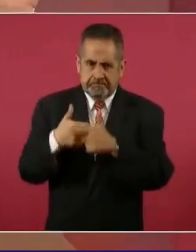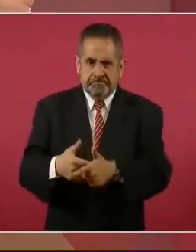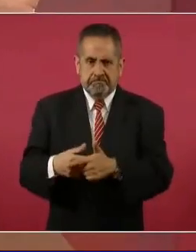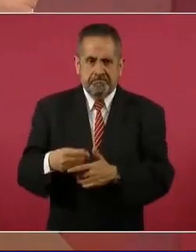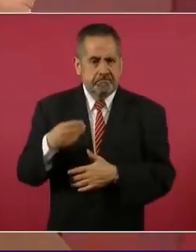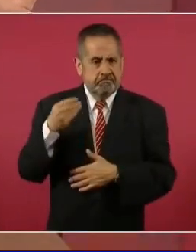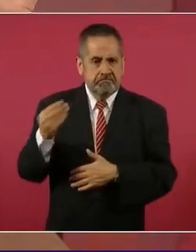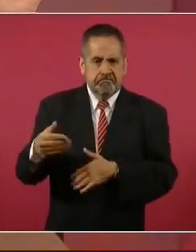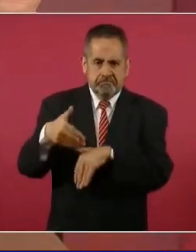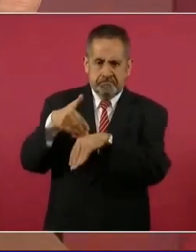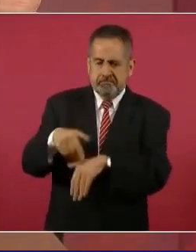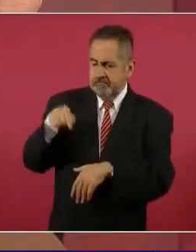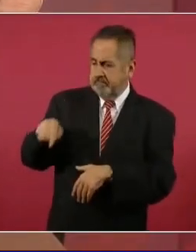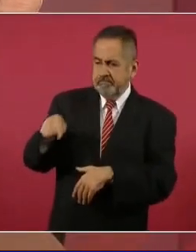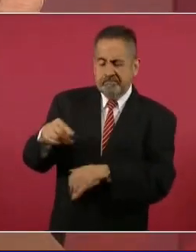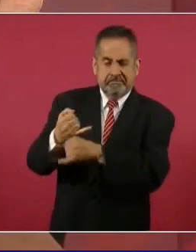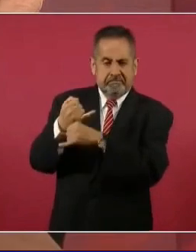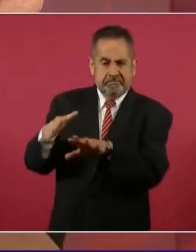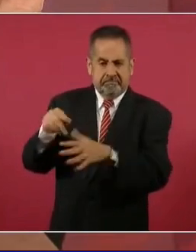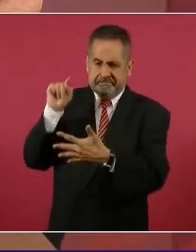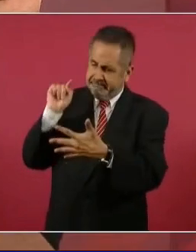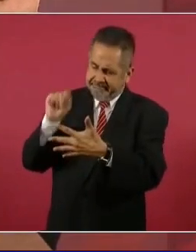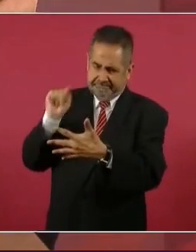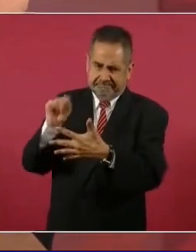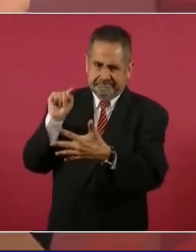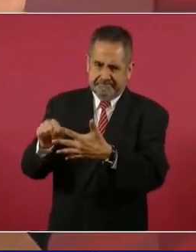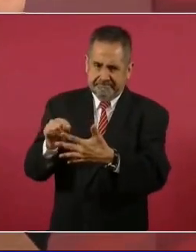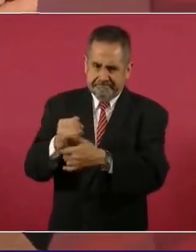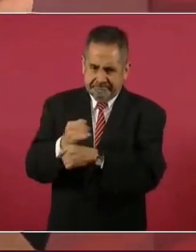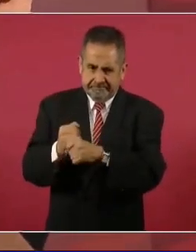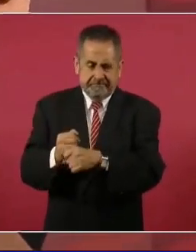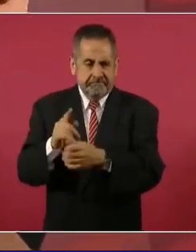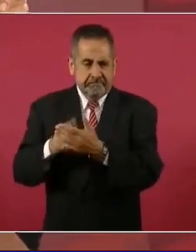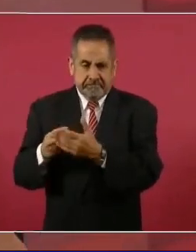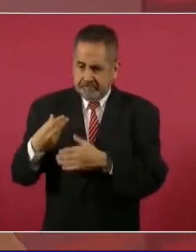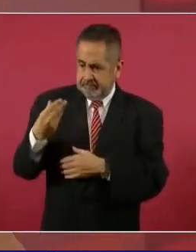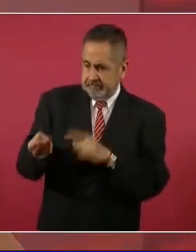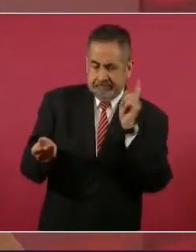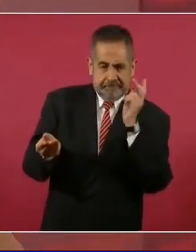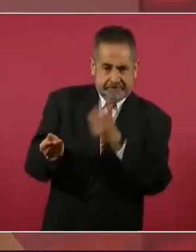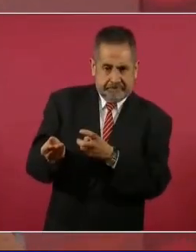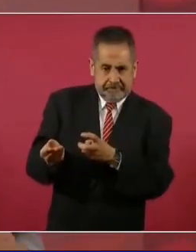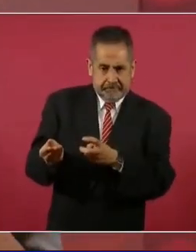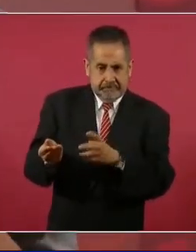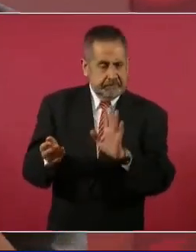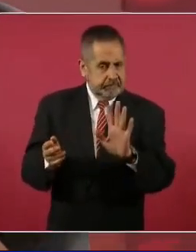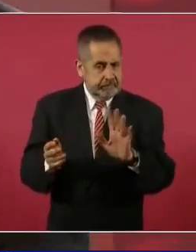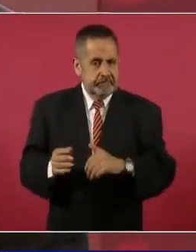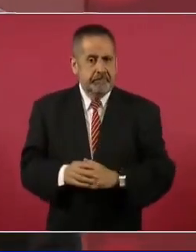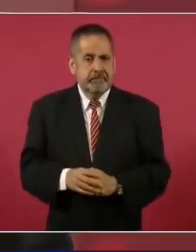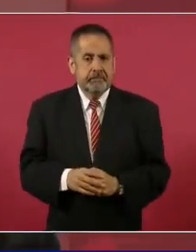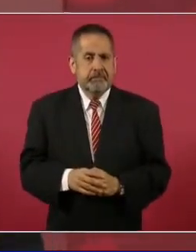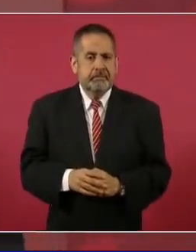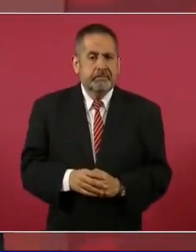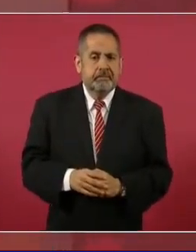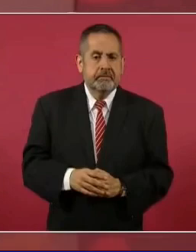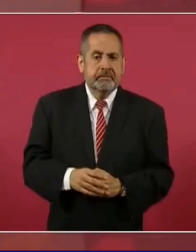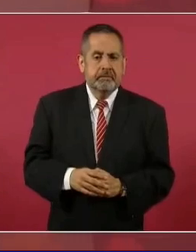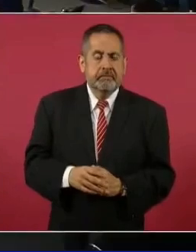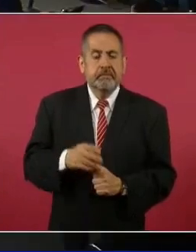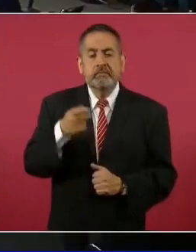vamos a pegarnos al informe, a lo que está en el informe, sin